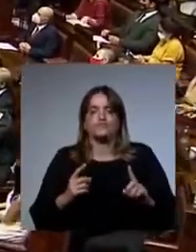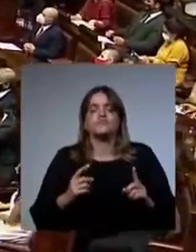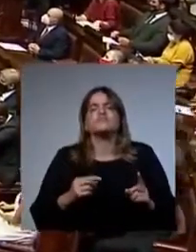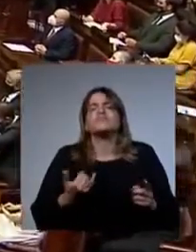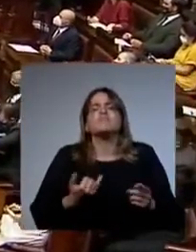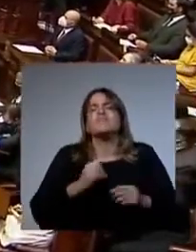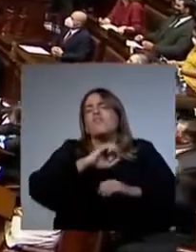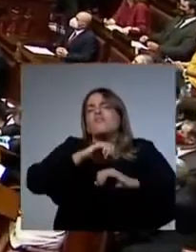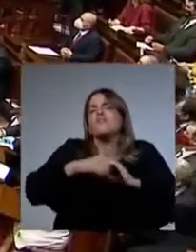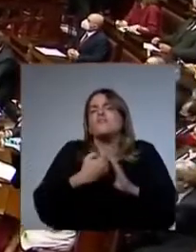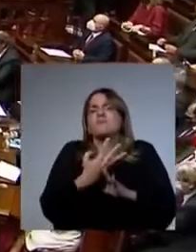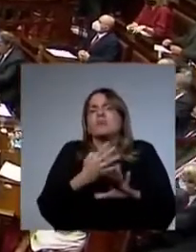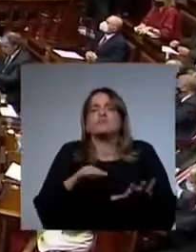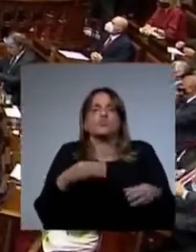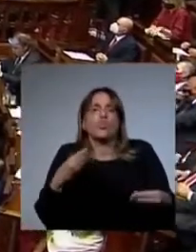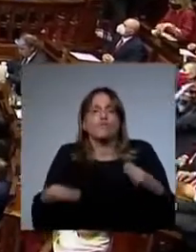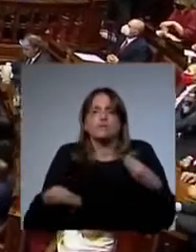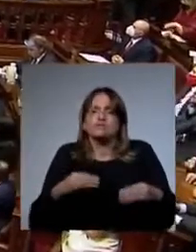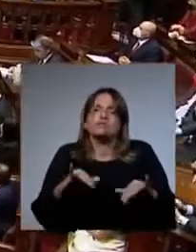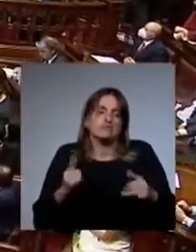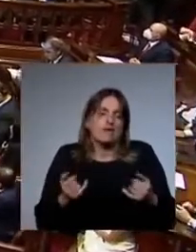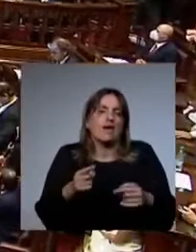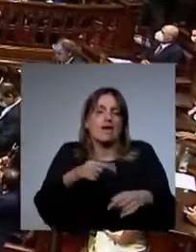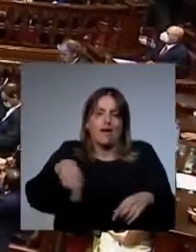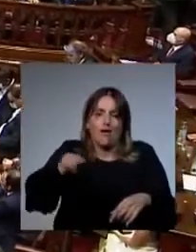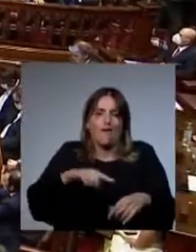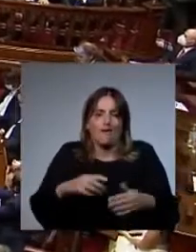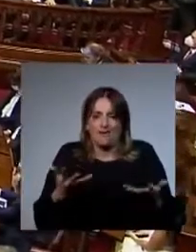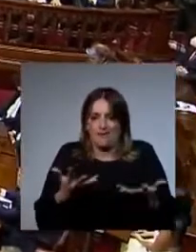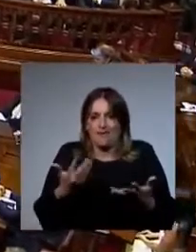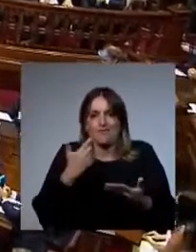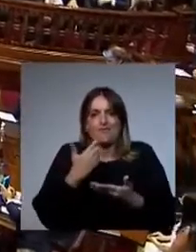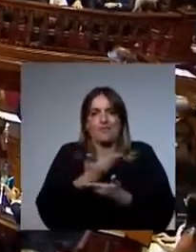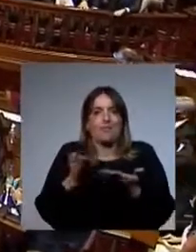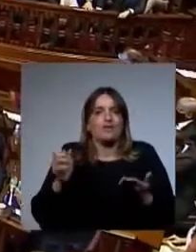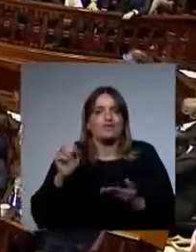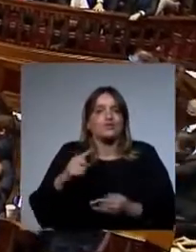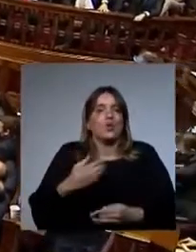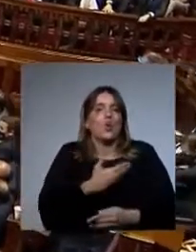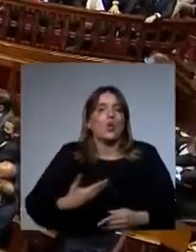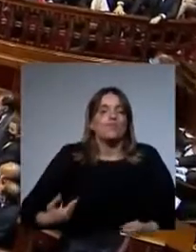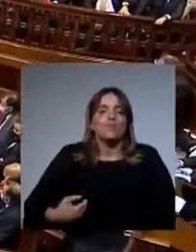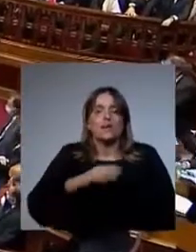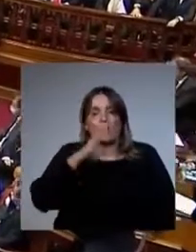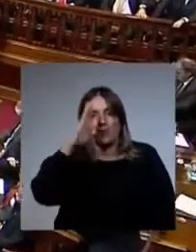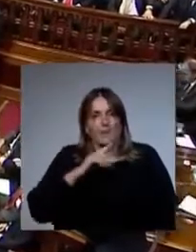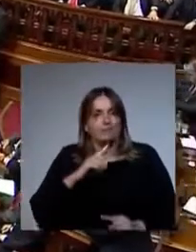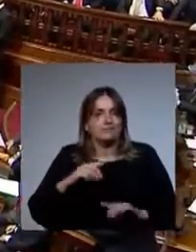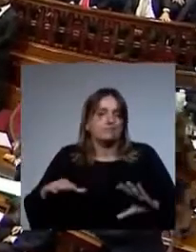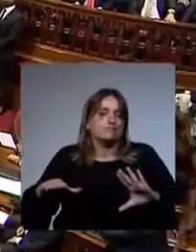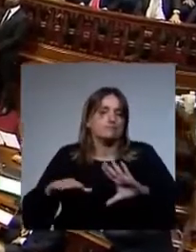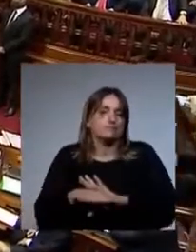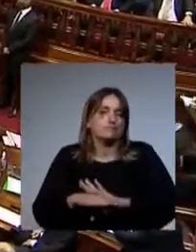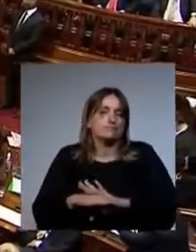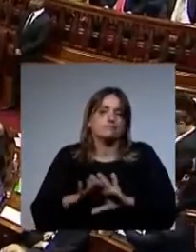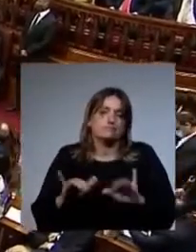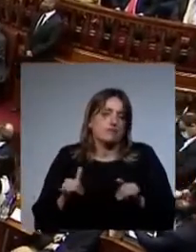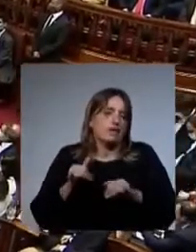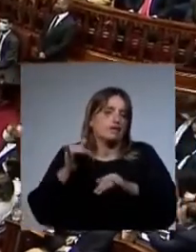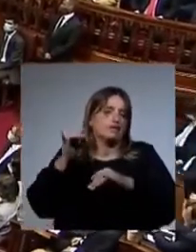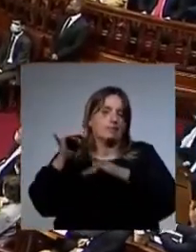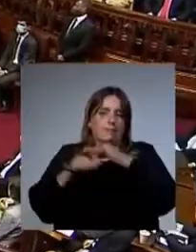Flexibilización que en estos días fue reafirmada por el gobierno brasileño de manera